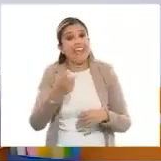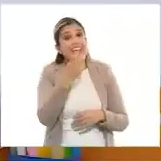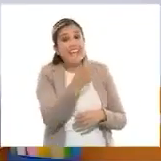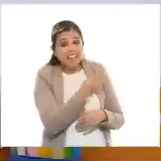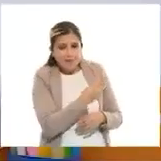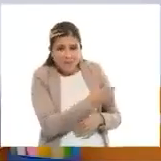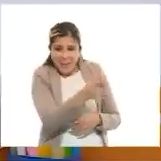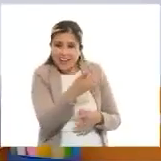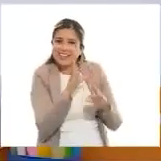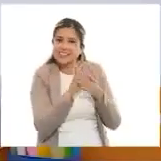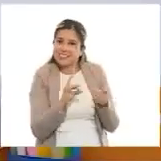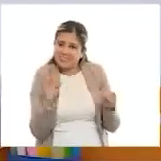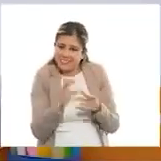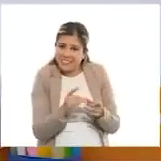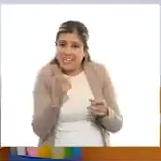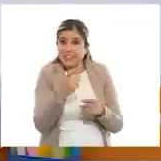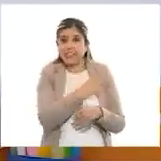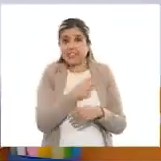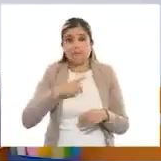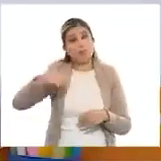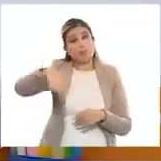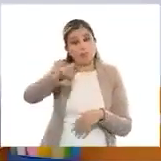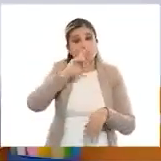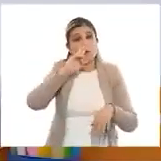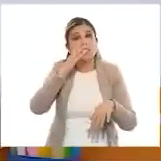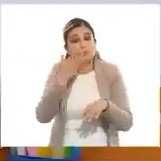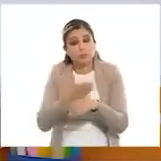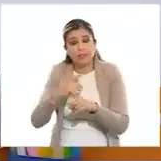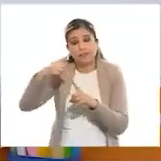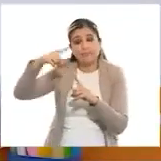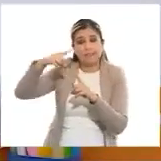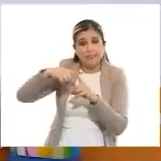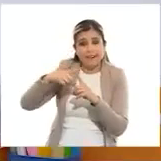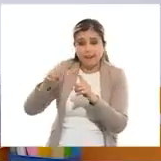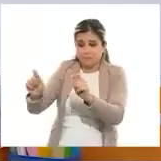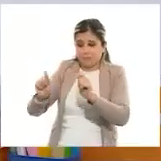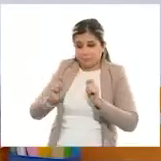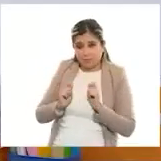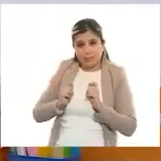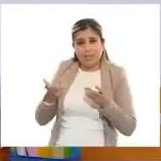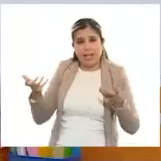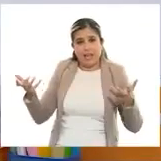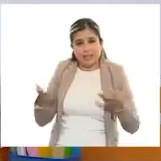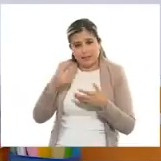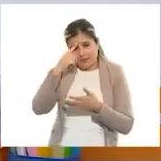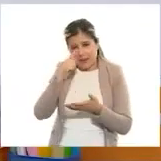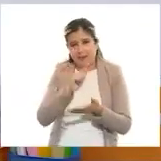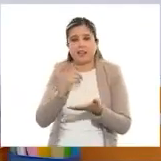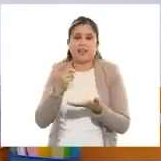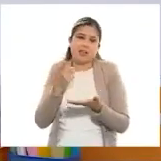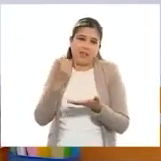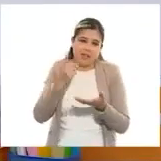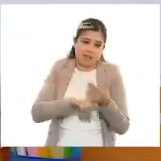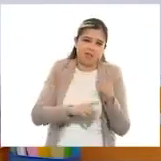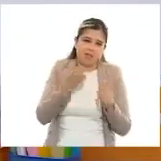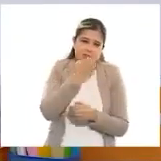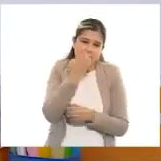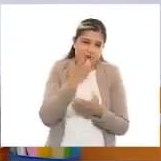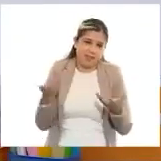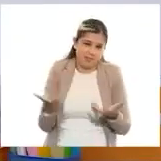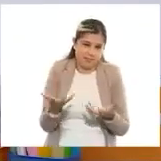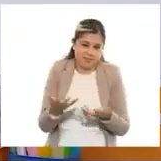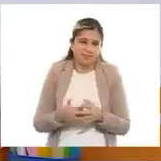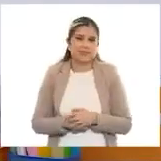Qué bueno que lo mencionas. Es importante hacernos responsables de lo que nos corresponde en las labores y tareas escolares. Muy bien,